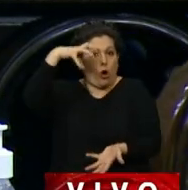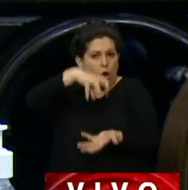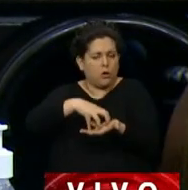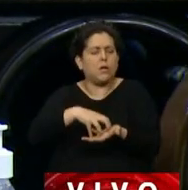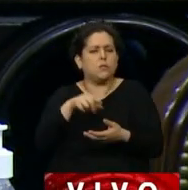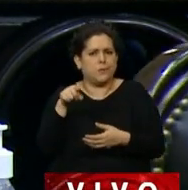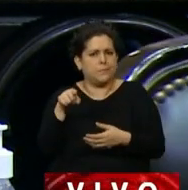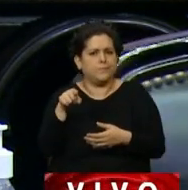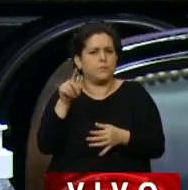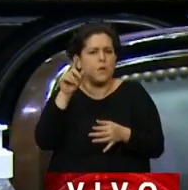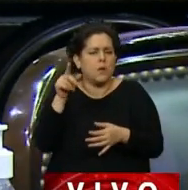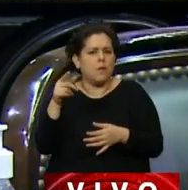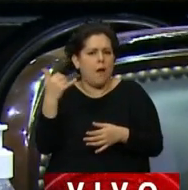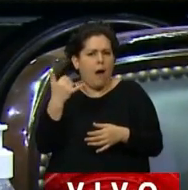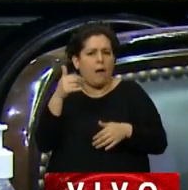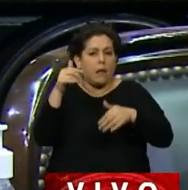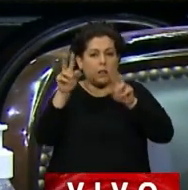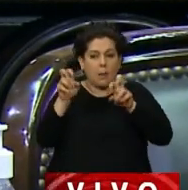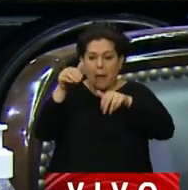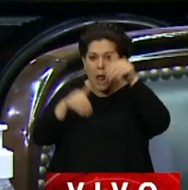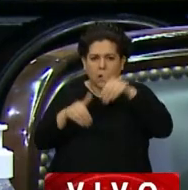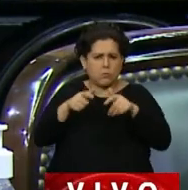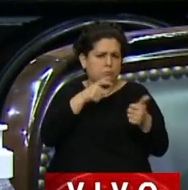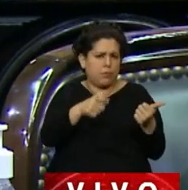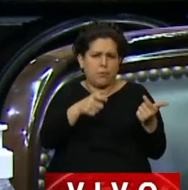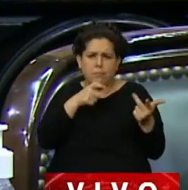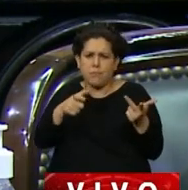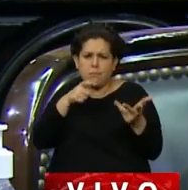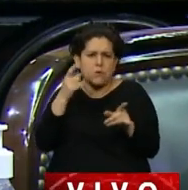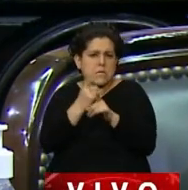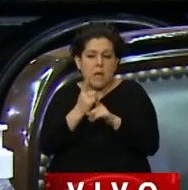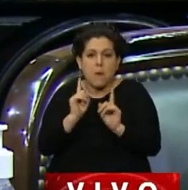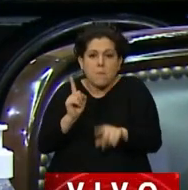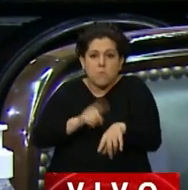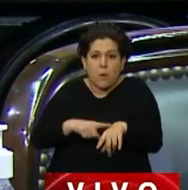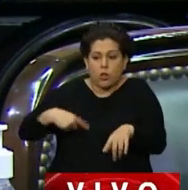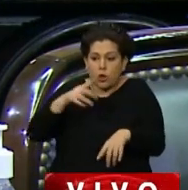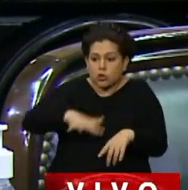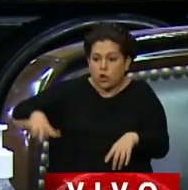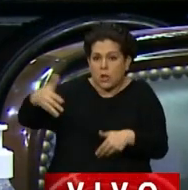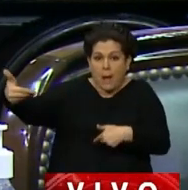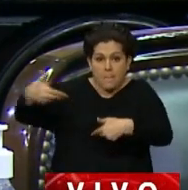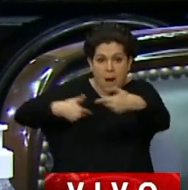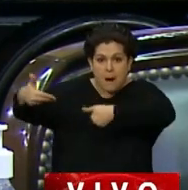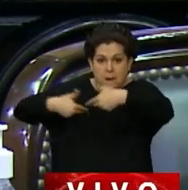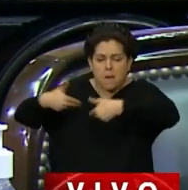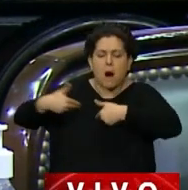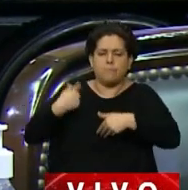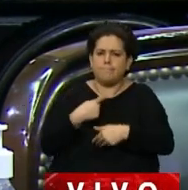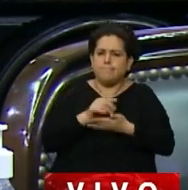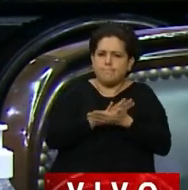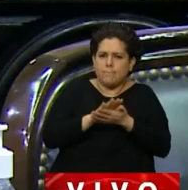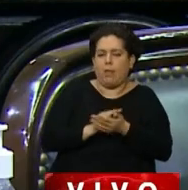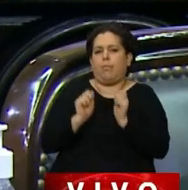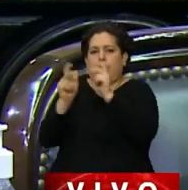dar respuestas electorales a cada momento que la sociedad demandó un tiempo mejor